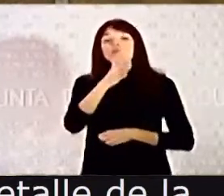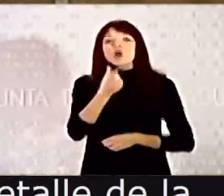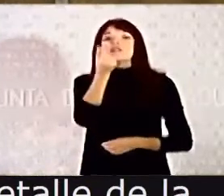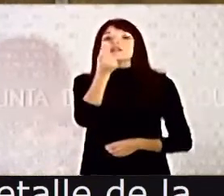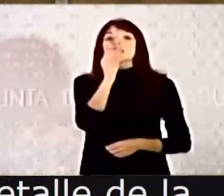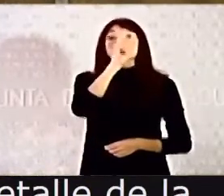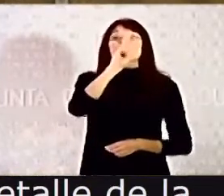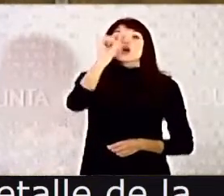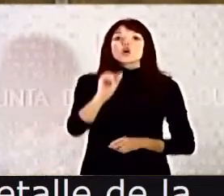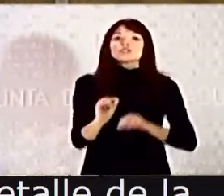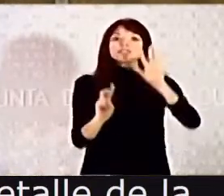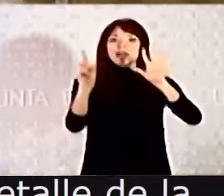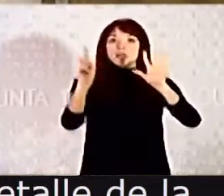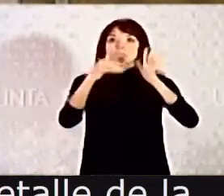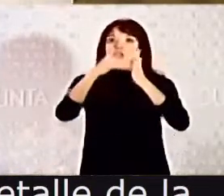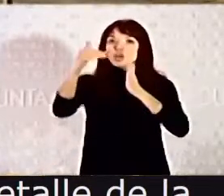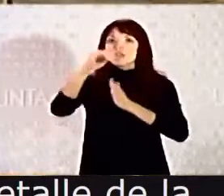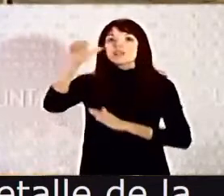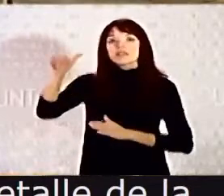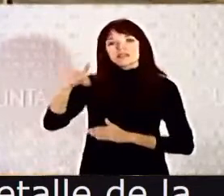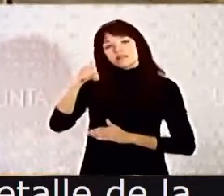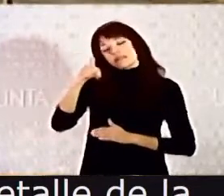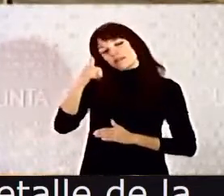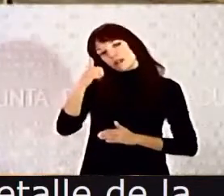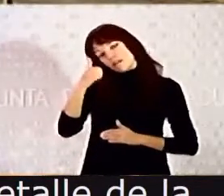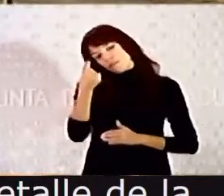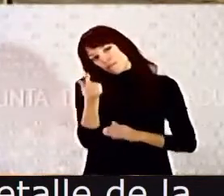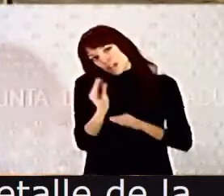de financiación. Gracias por tu